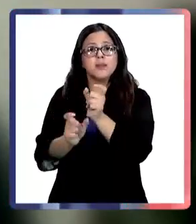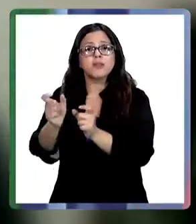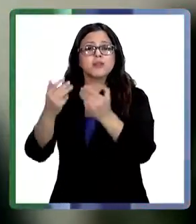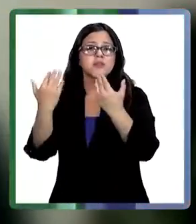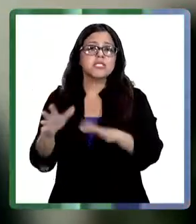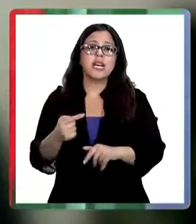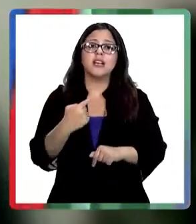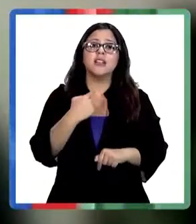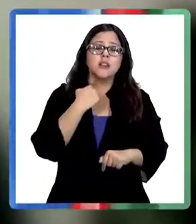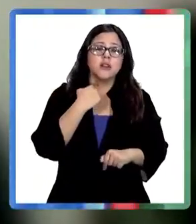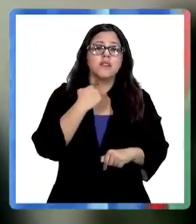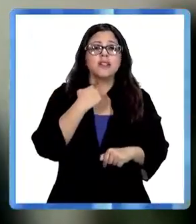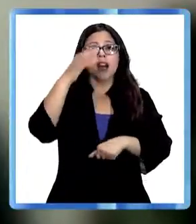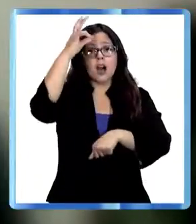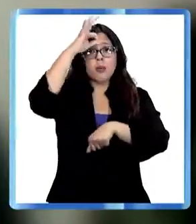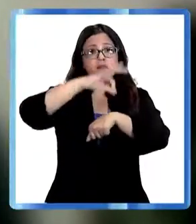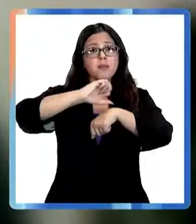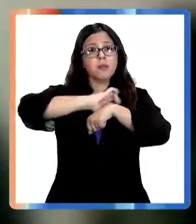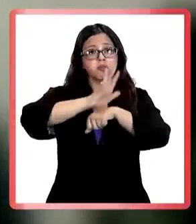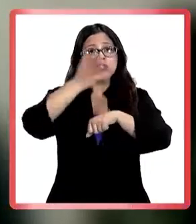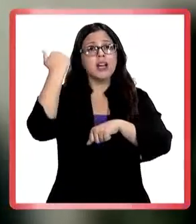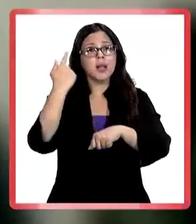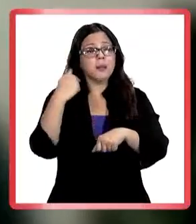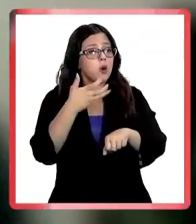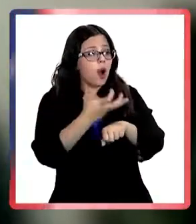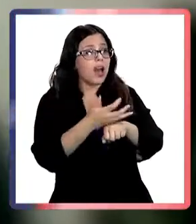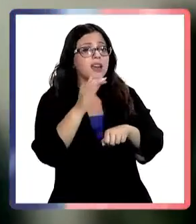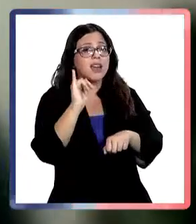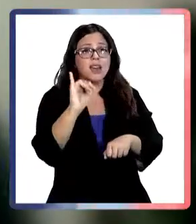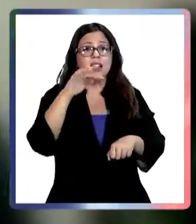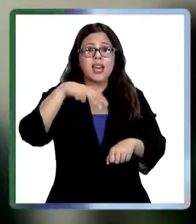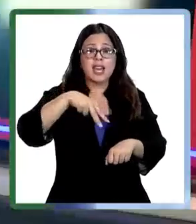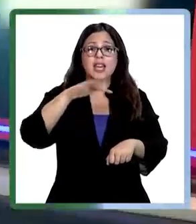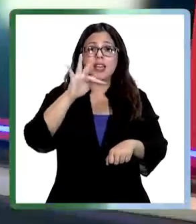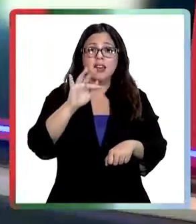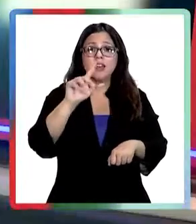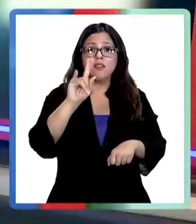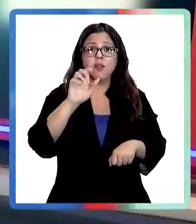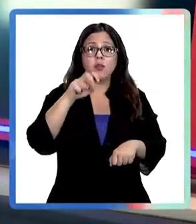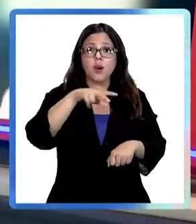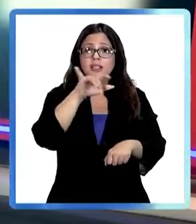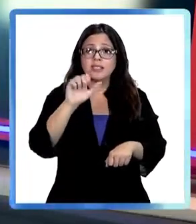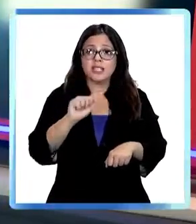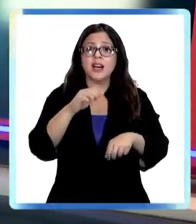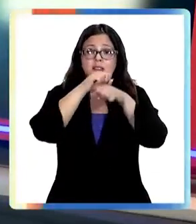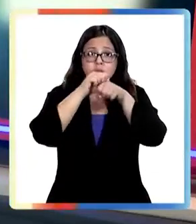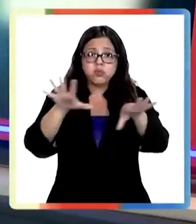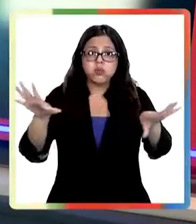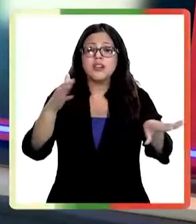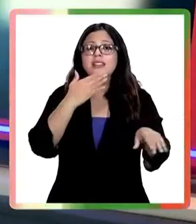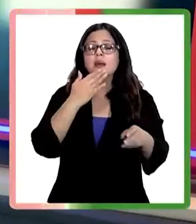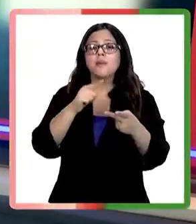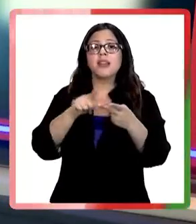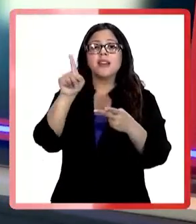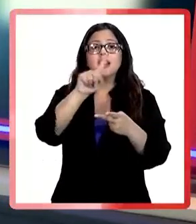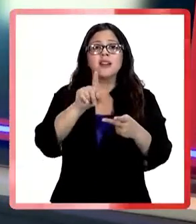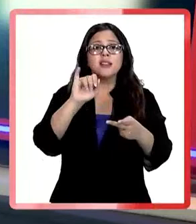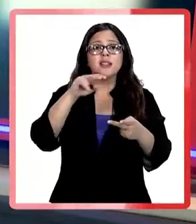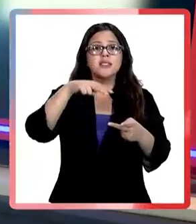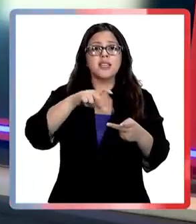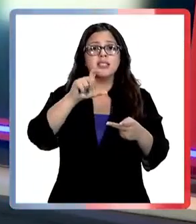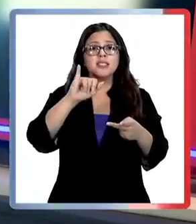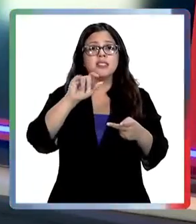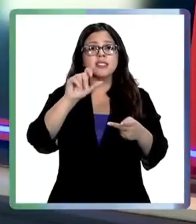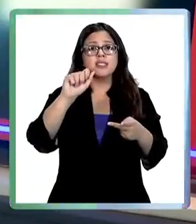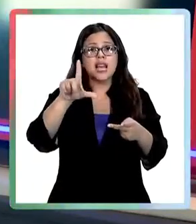infectó y tuvo el virus, pero tenemos brotes de influenza que también colapsan los hospitales, brotes de sincicial en los niños que también